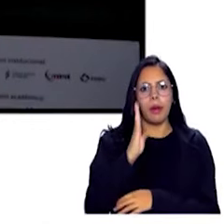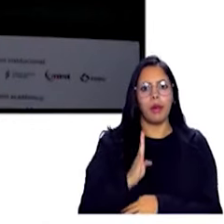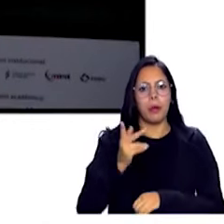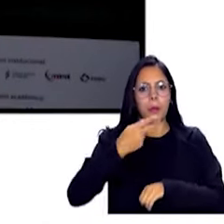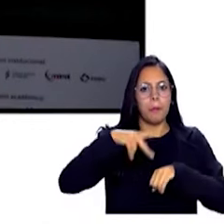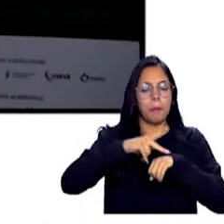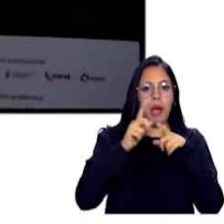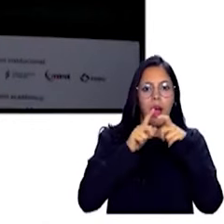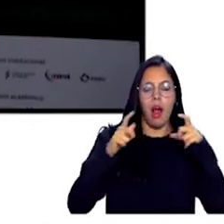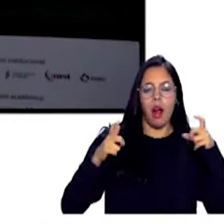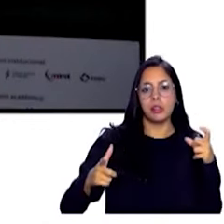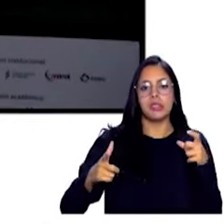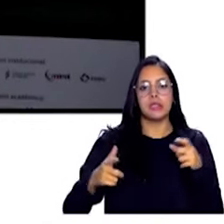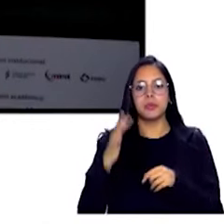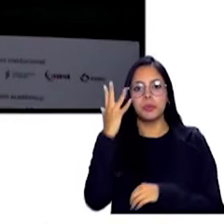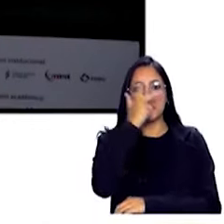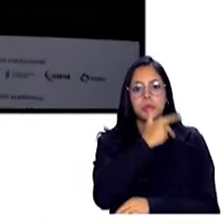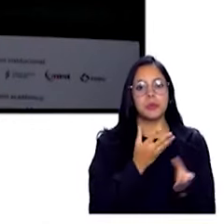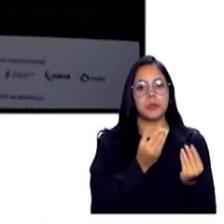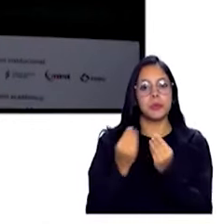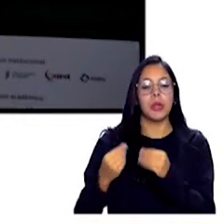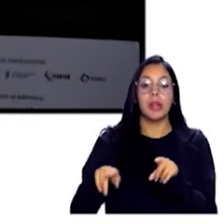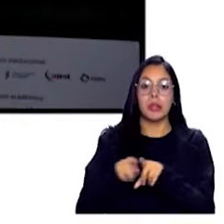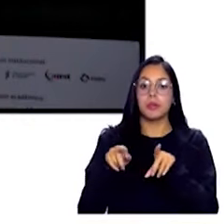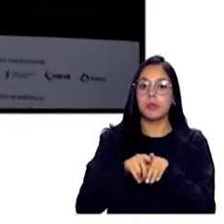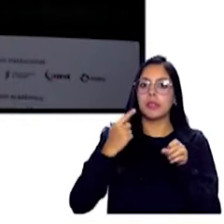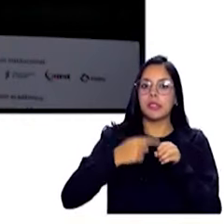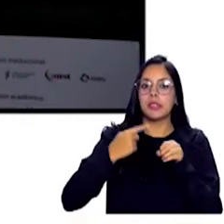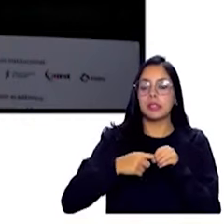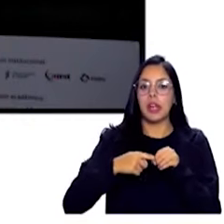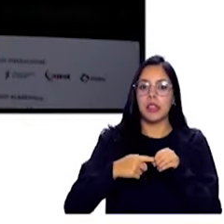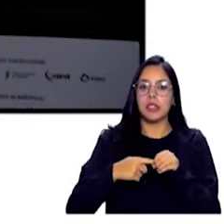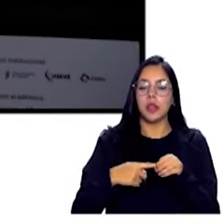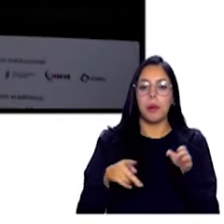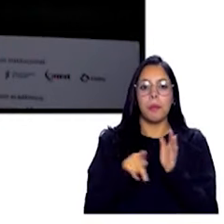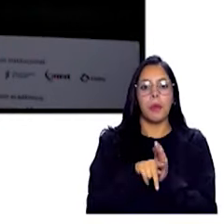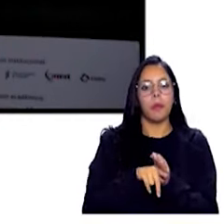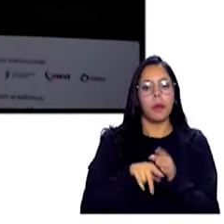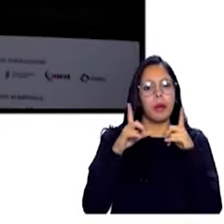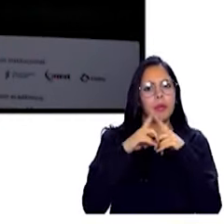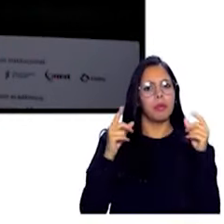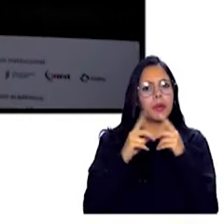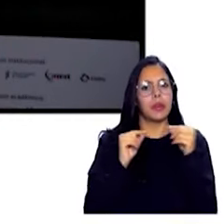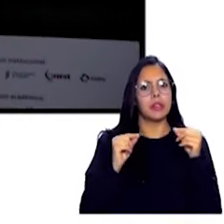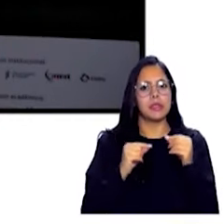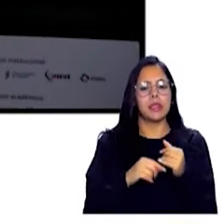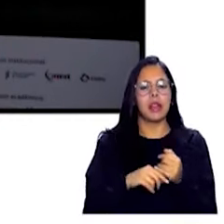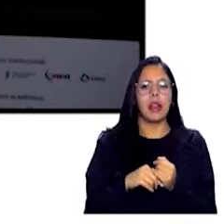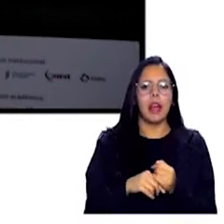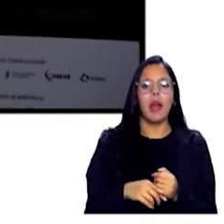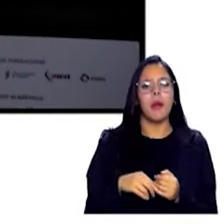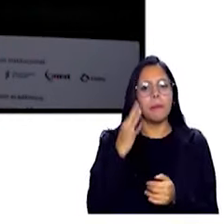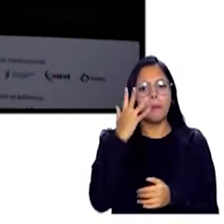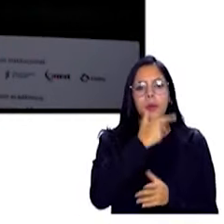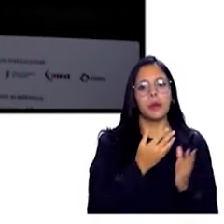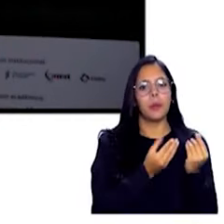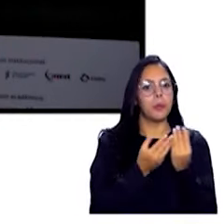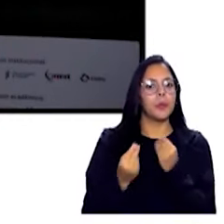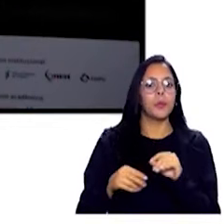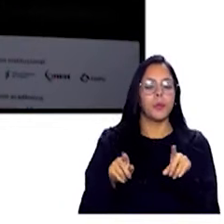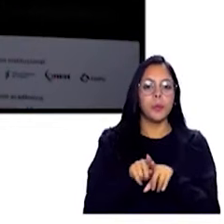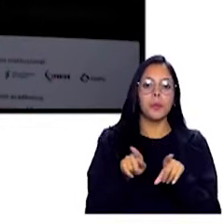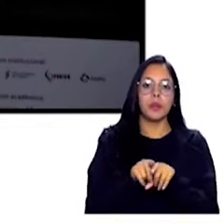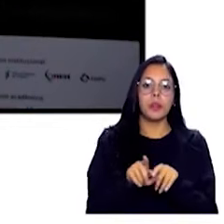tienen edes que es una Ciudad muy singular Y mu y muy atractiva Entonces pues les agradezco por supuesto la invitación Y